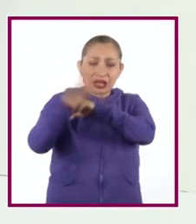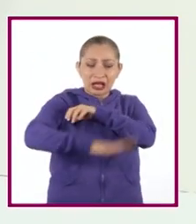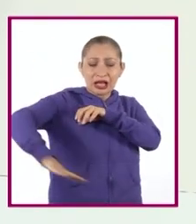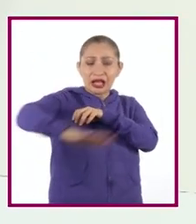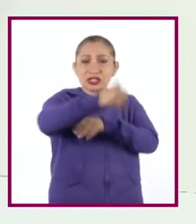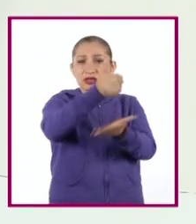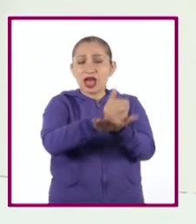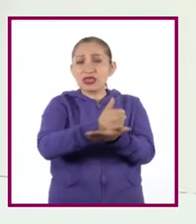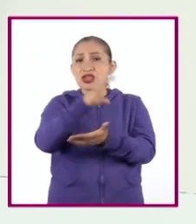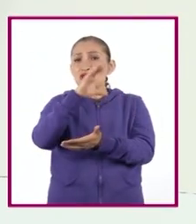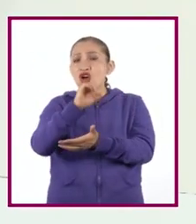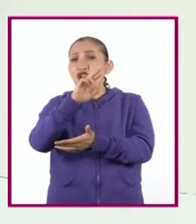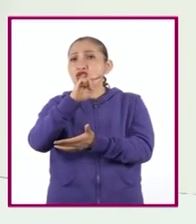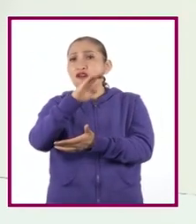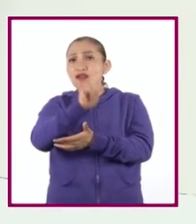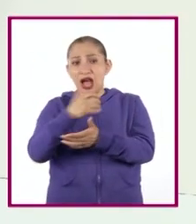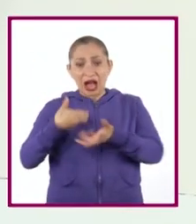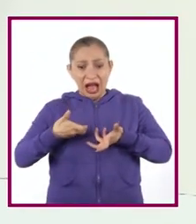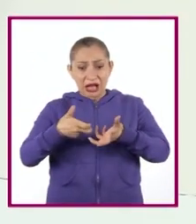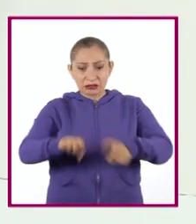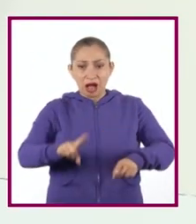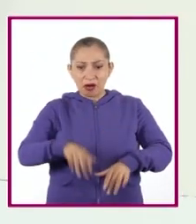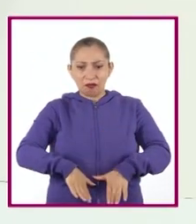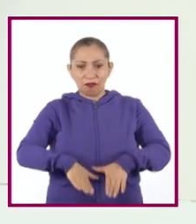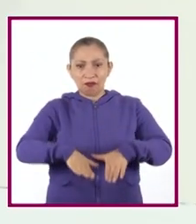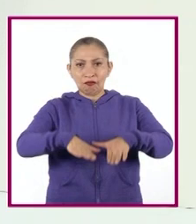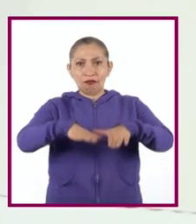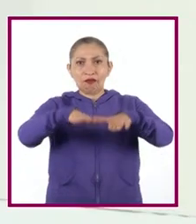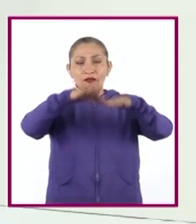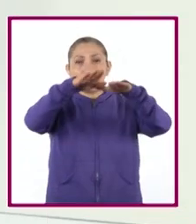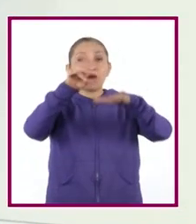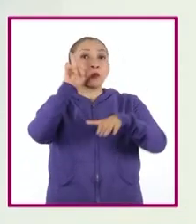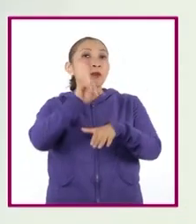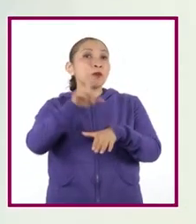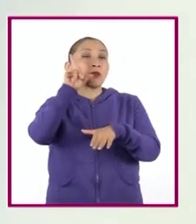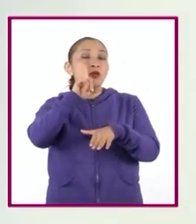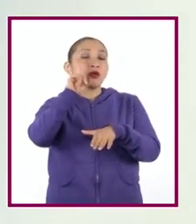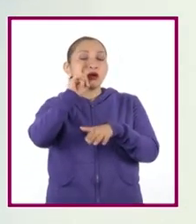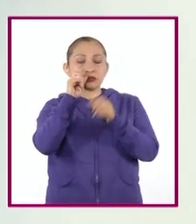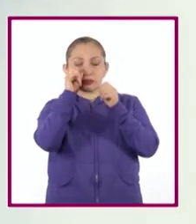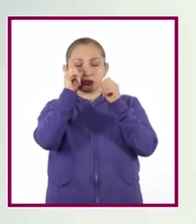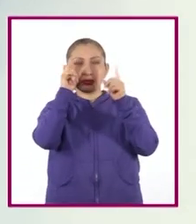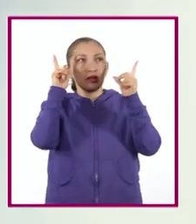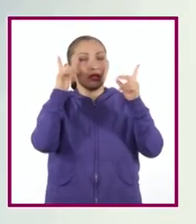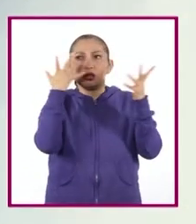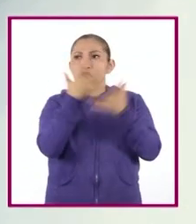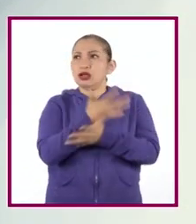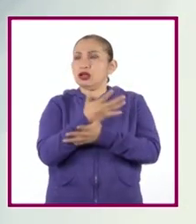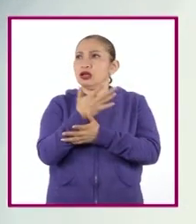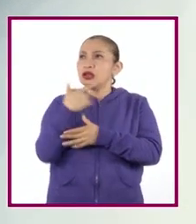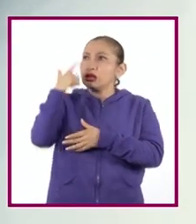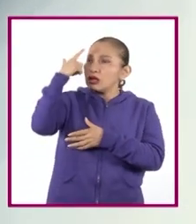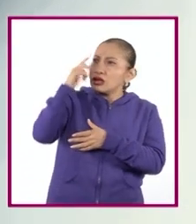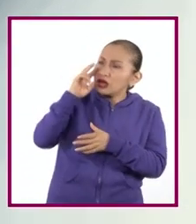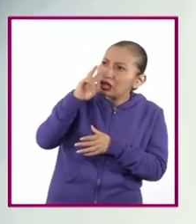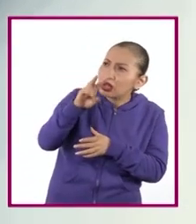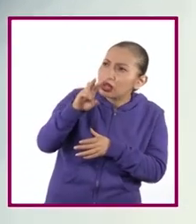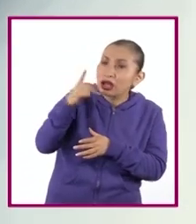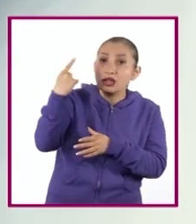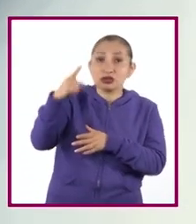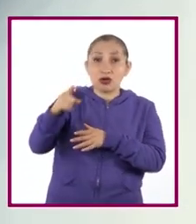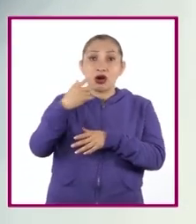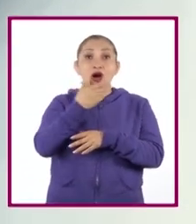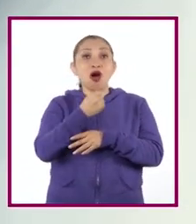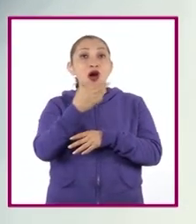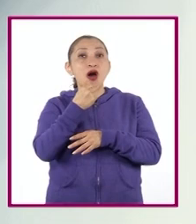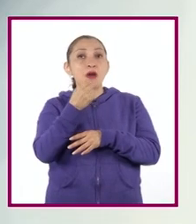de Córdoba. Las calles se inundaron y Soledad se despertó en medio de la madrugada mientras su